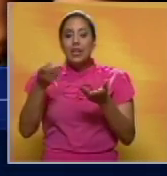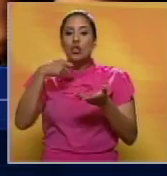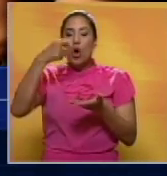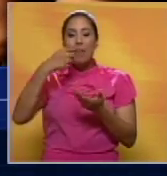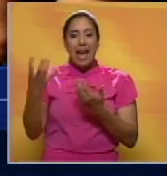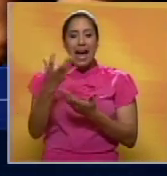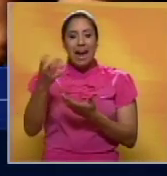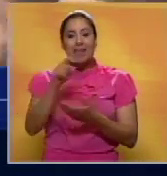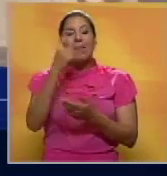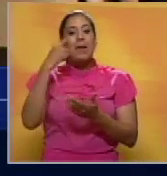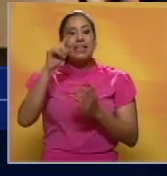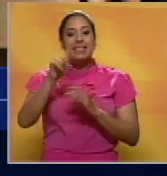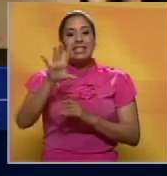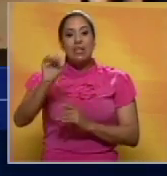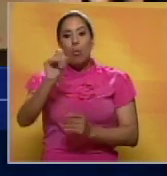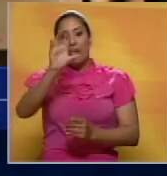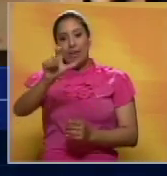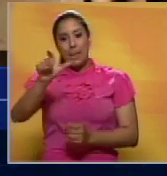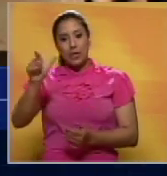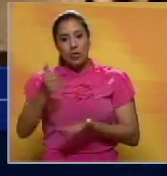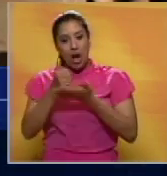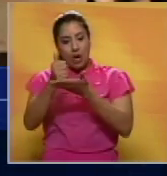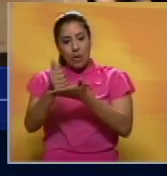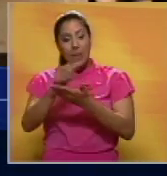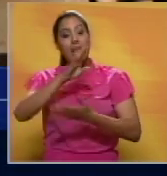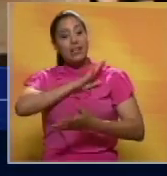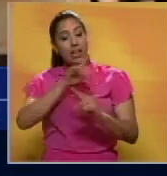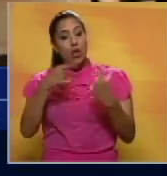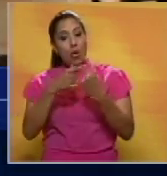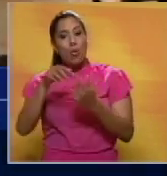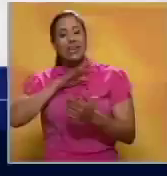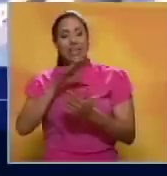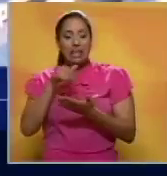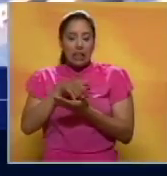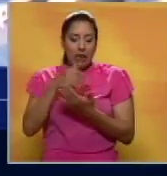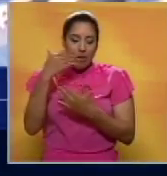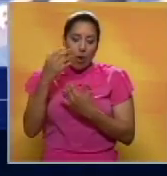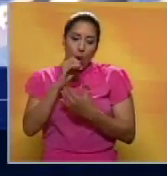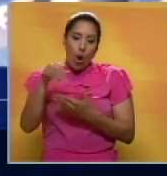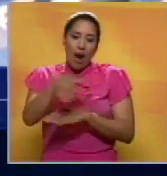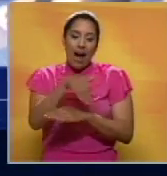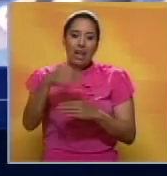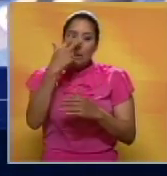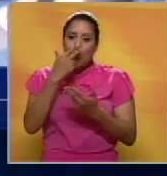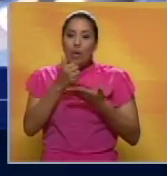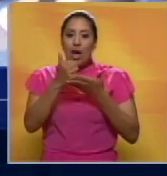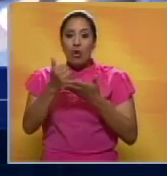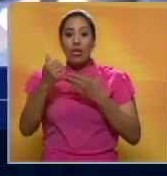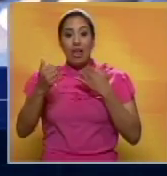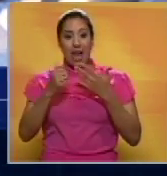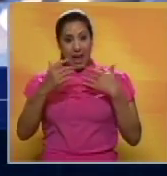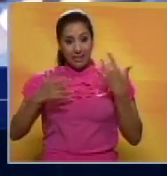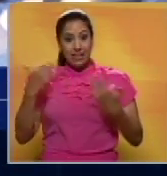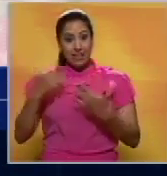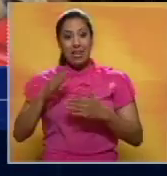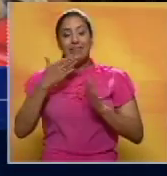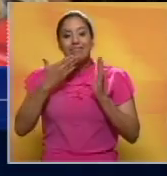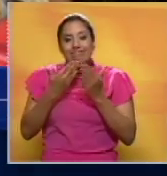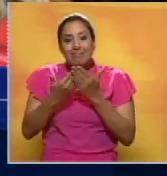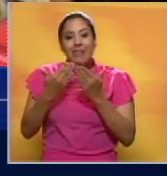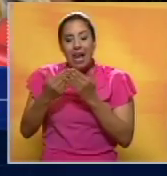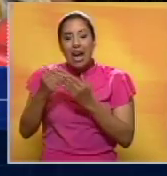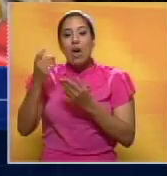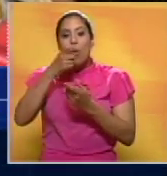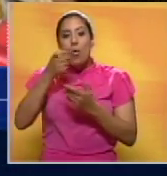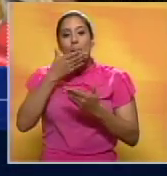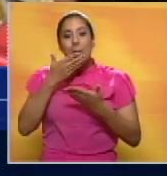almuerzos calientes a más de 150 personas que se encuentran en situación vulnerable o de calle. Con este tipo de actividades de acercamiento,